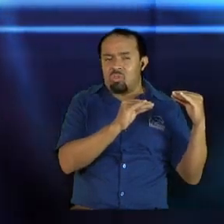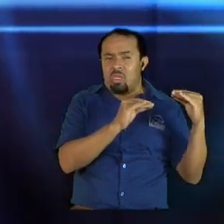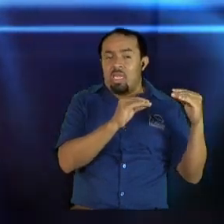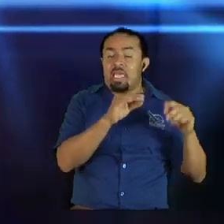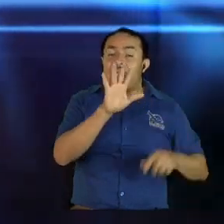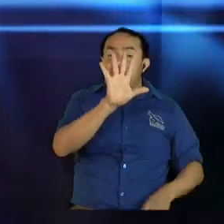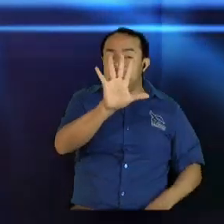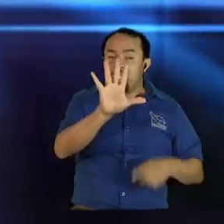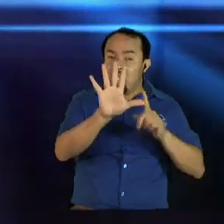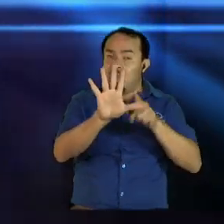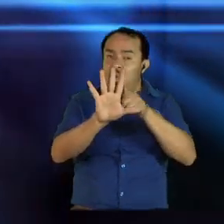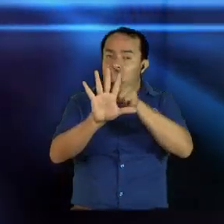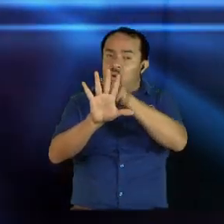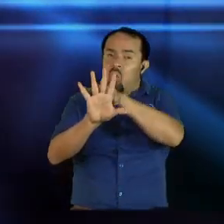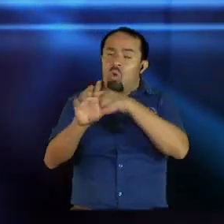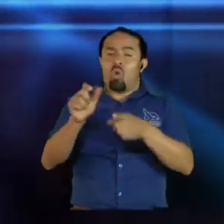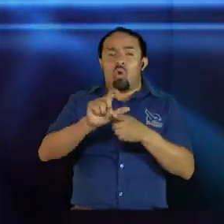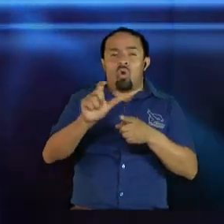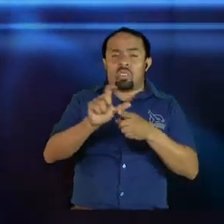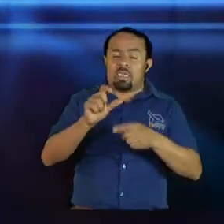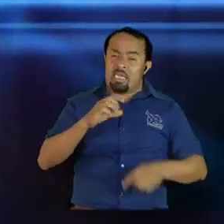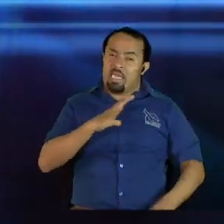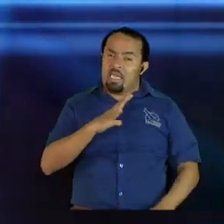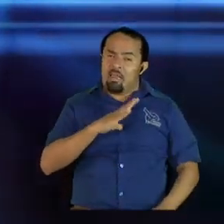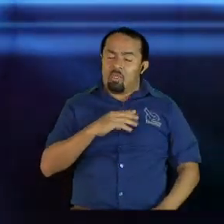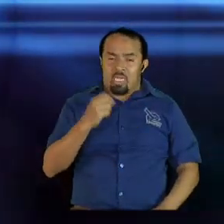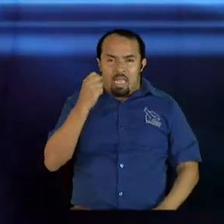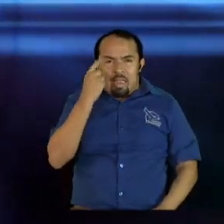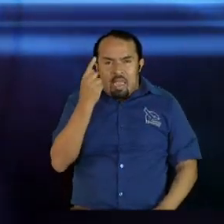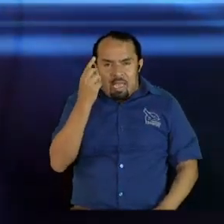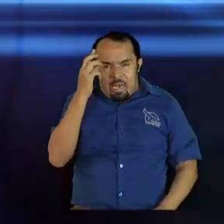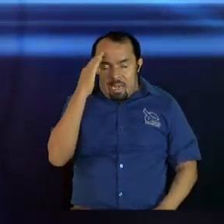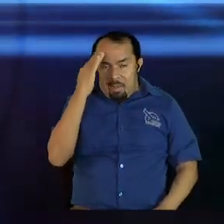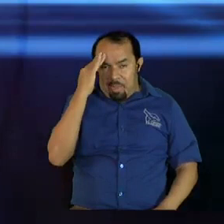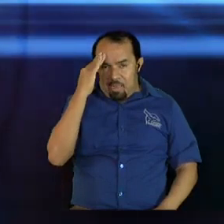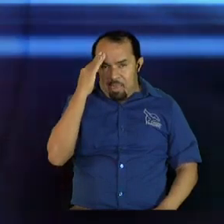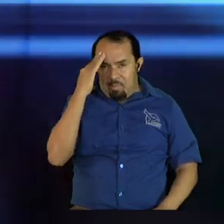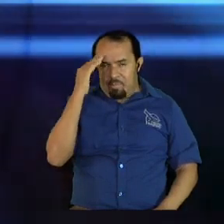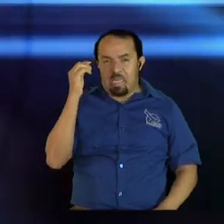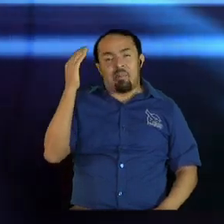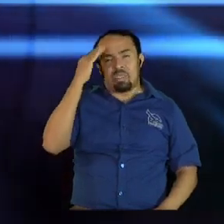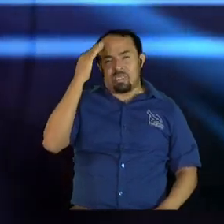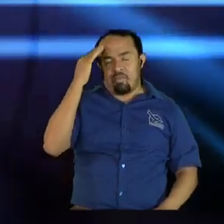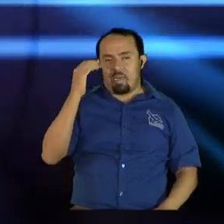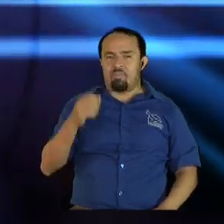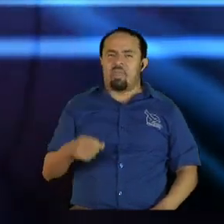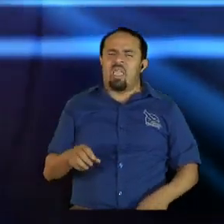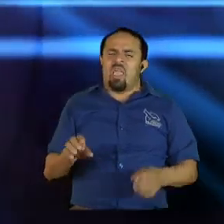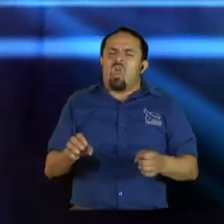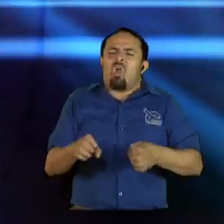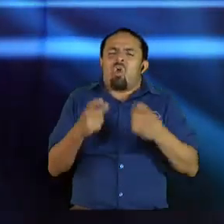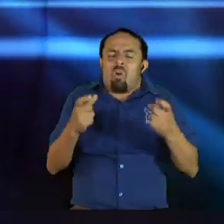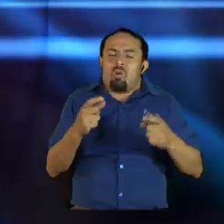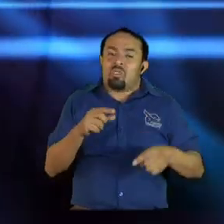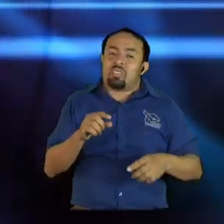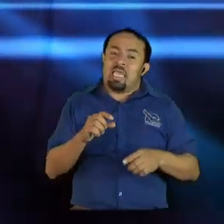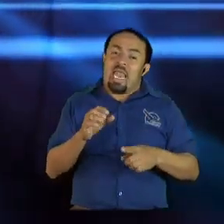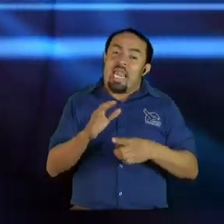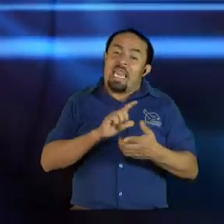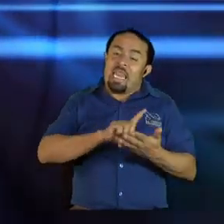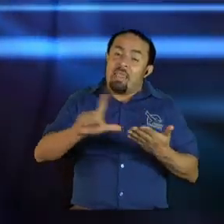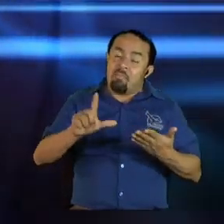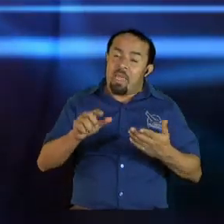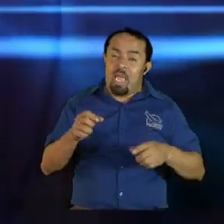que hay 5 cosas que debemos de tener la perspectiva para hablar de este tema. ¿De qué se purifica el corazón? ¿Por